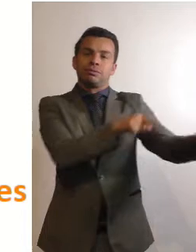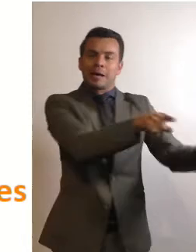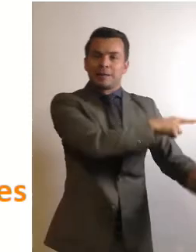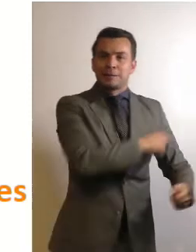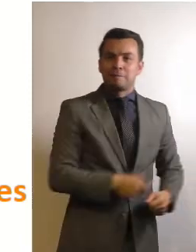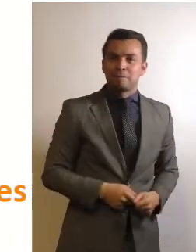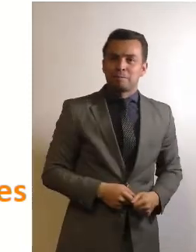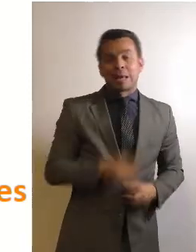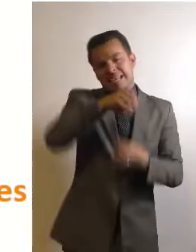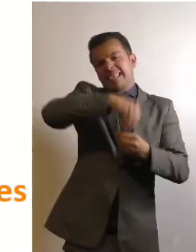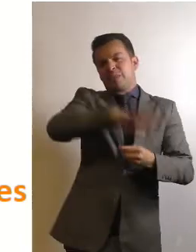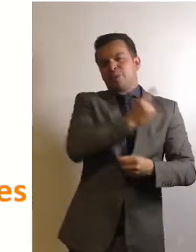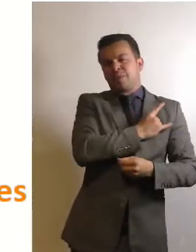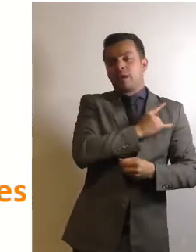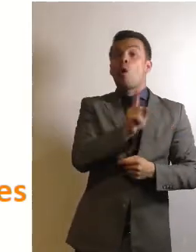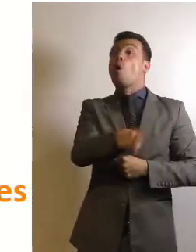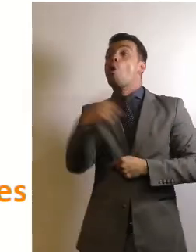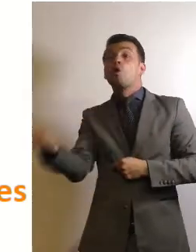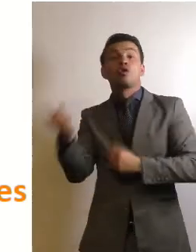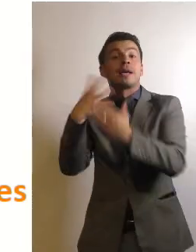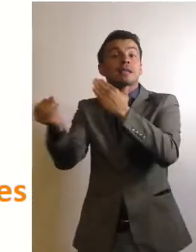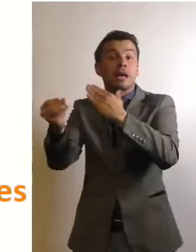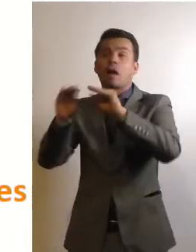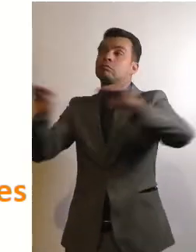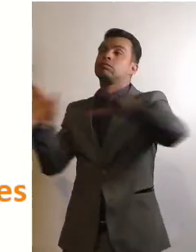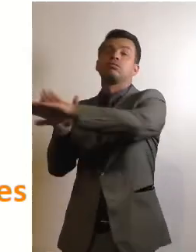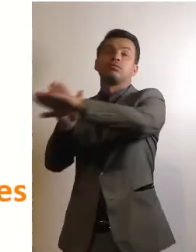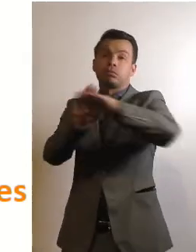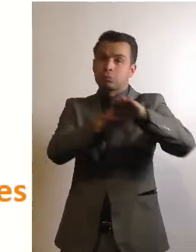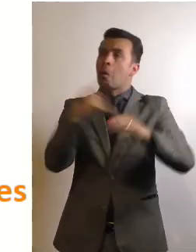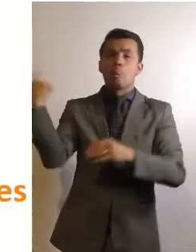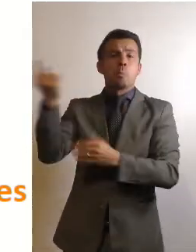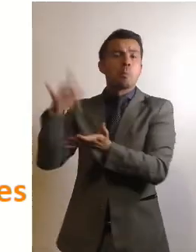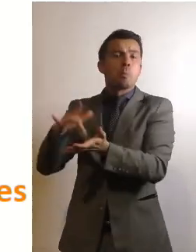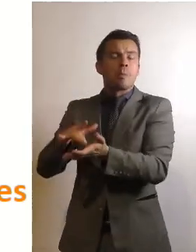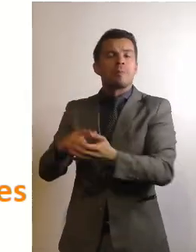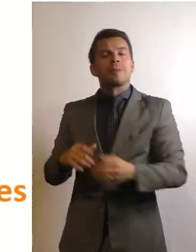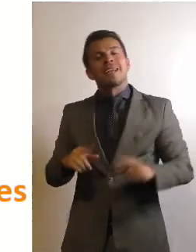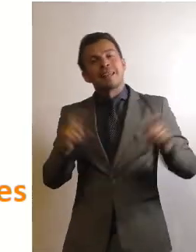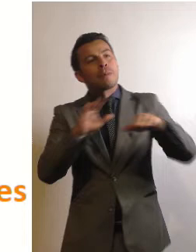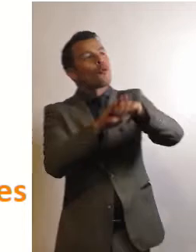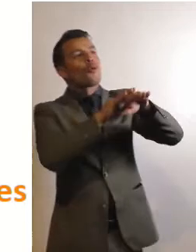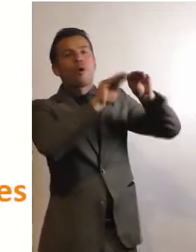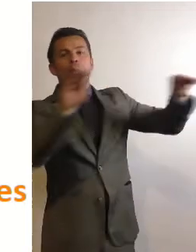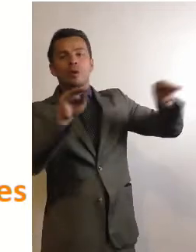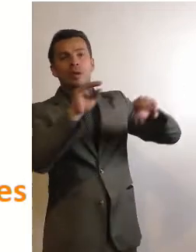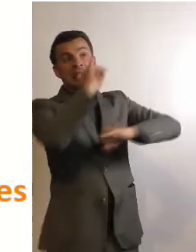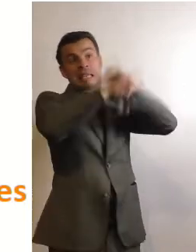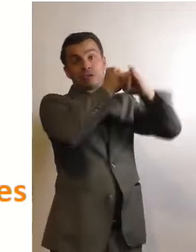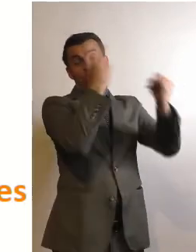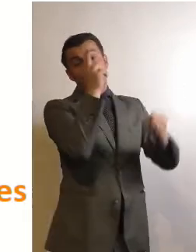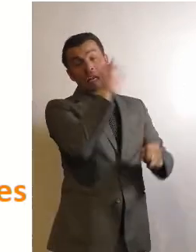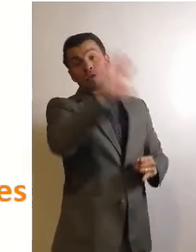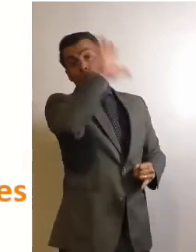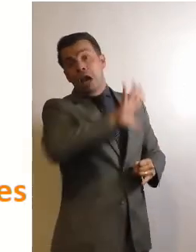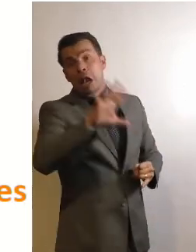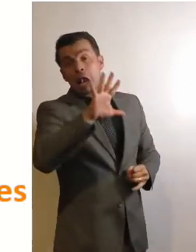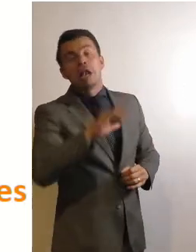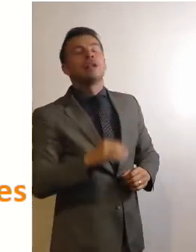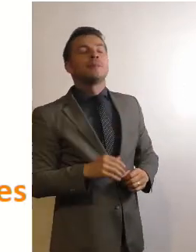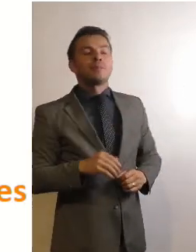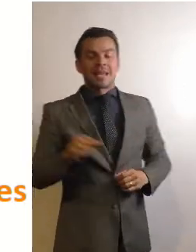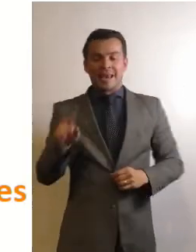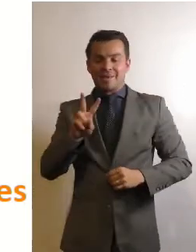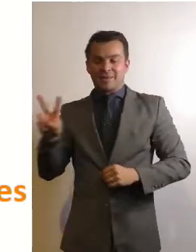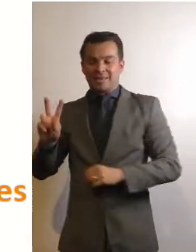habido participación en convocatorias internacionales y nacionales y la Vicerrectoría